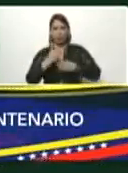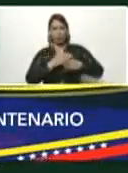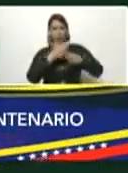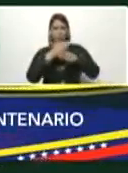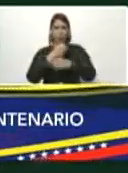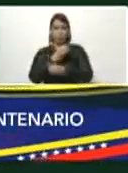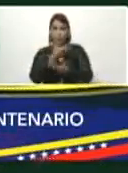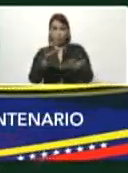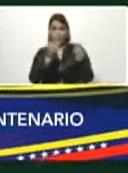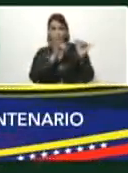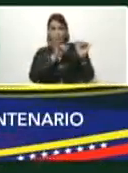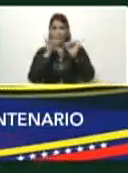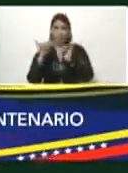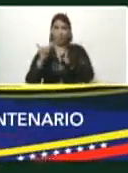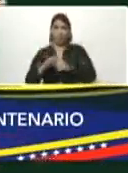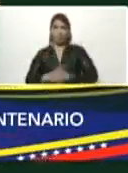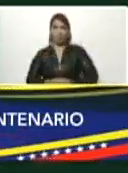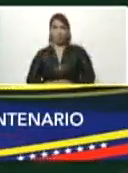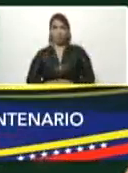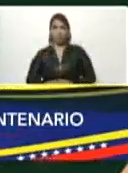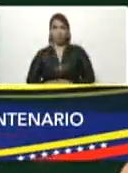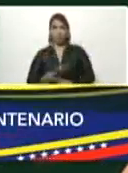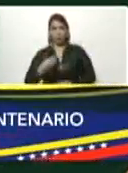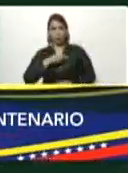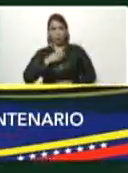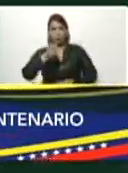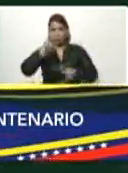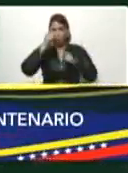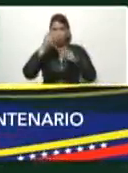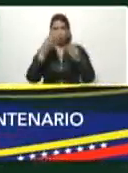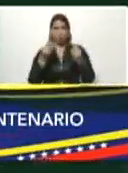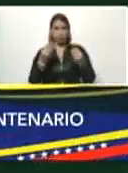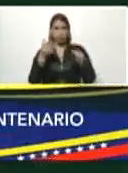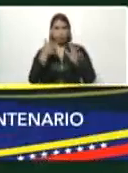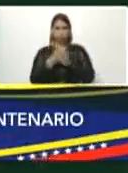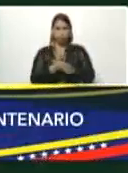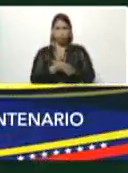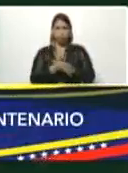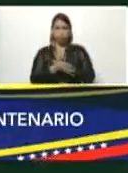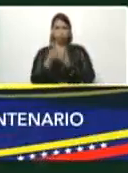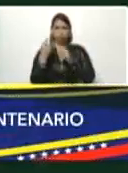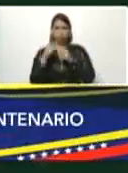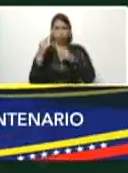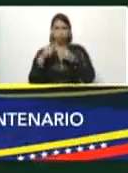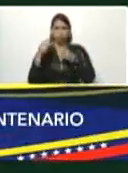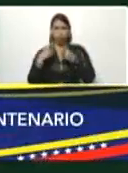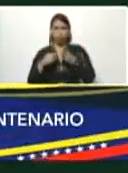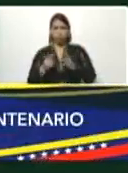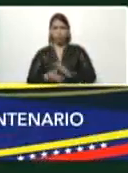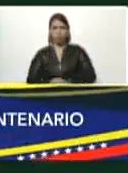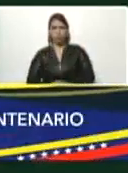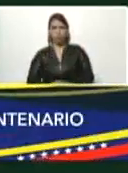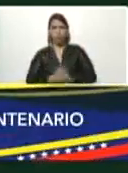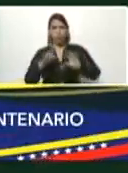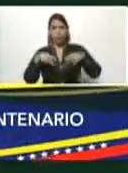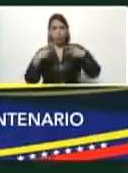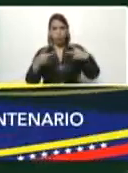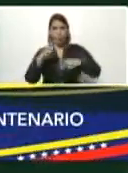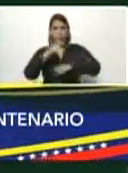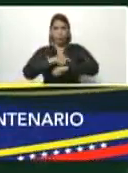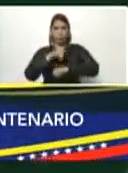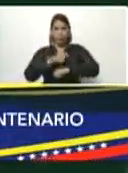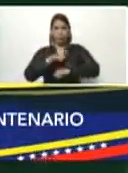ellos, en los que he aprendido muchísimos aspectos, muchísimas cosas, los nuevos temas que se